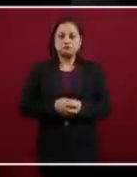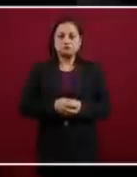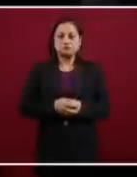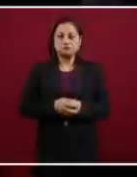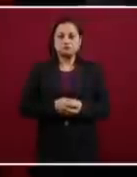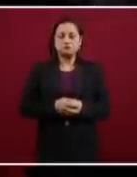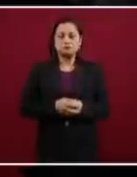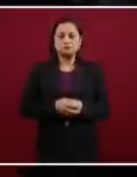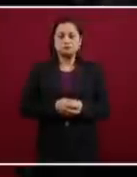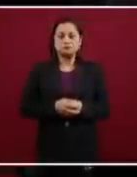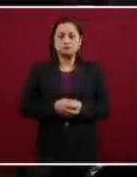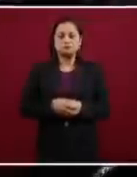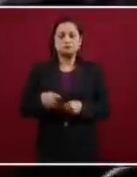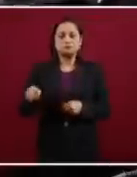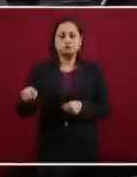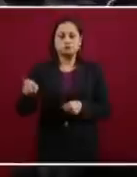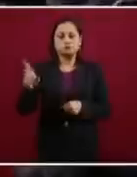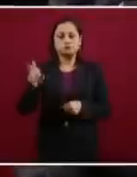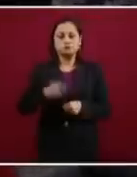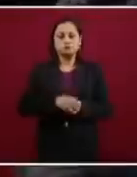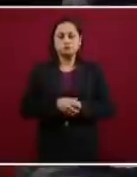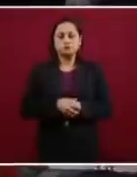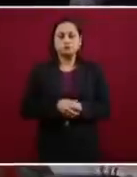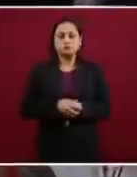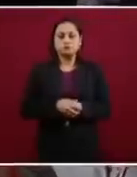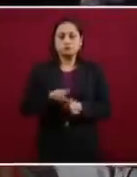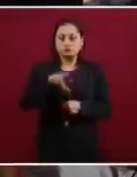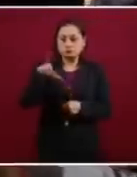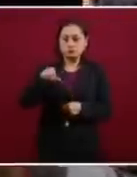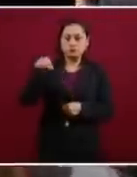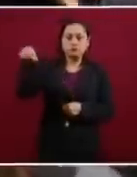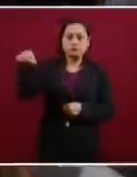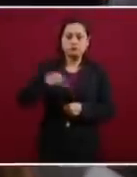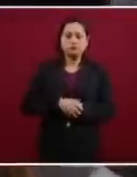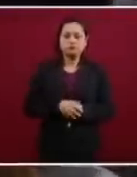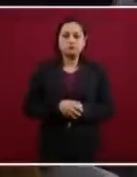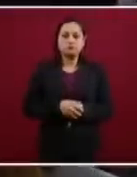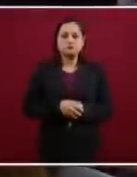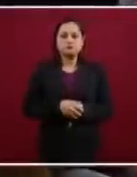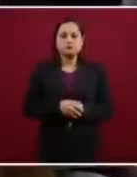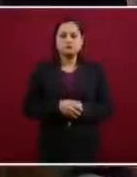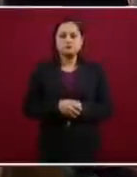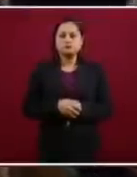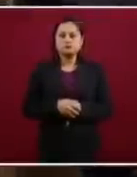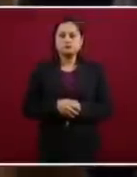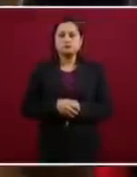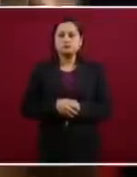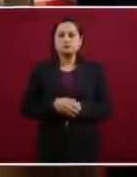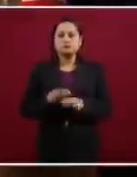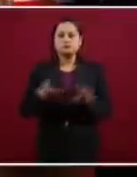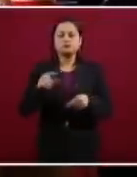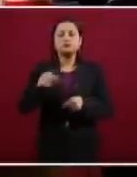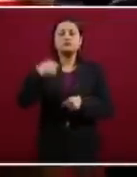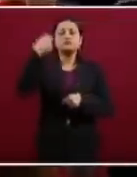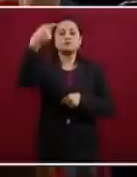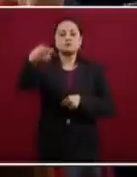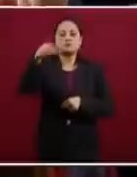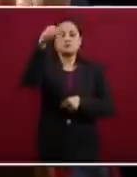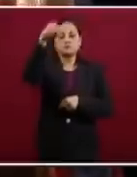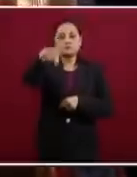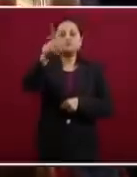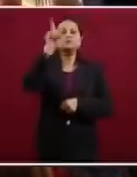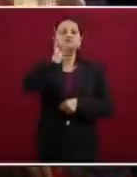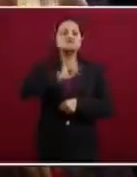quería llevarme después su porqué y vámonos atrás sí y